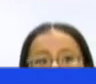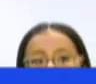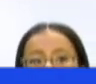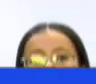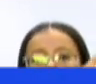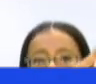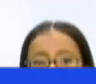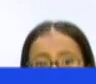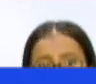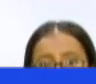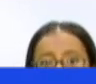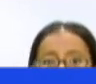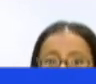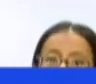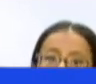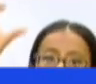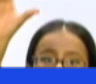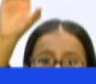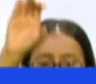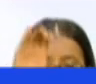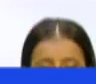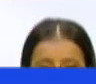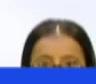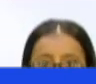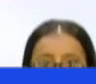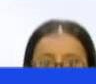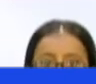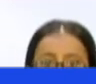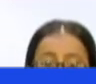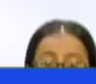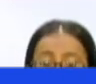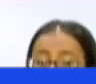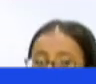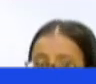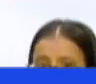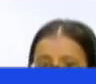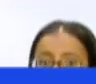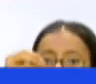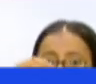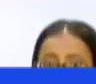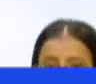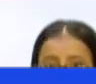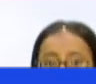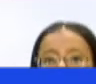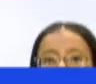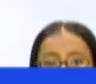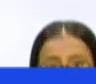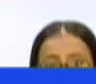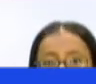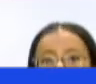Seguridad, sin lograrlo. Caso registrado con el número